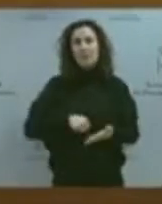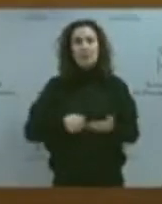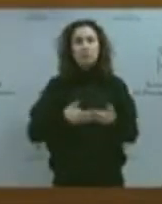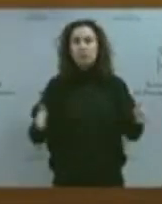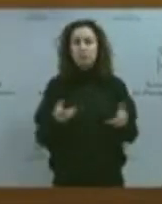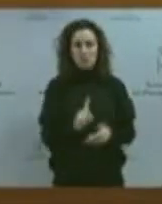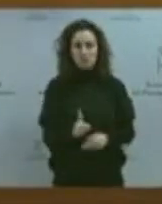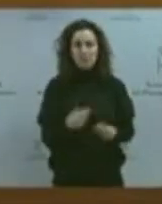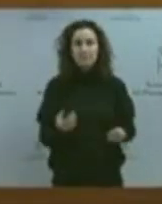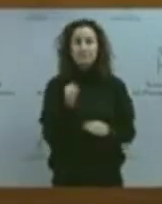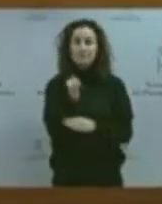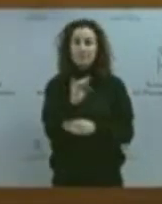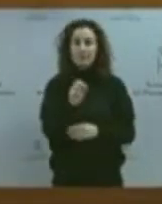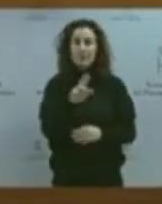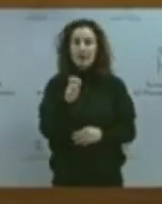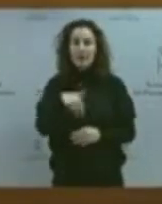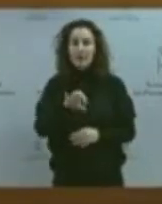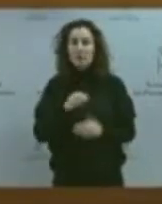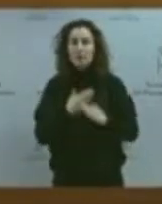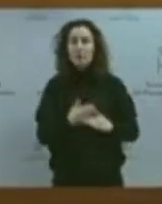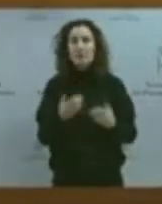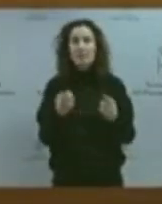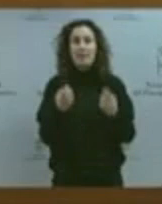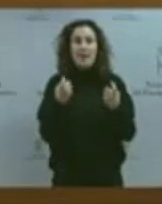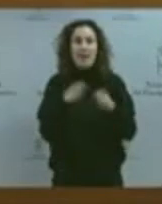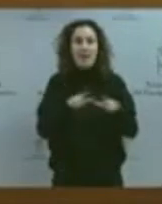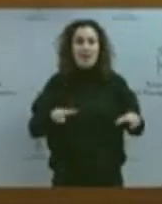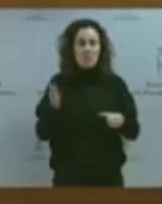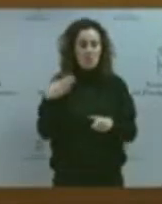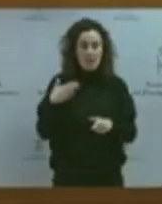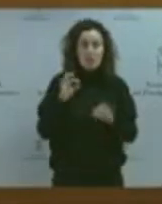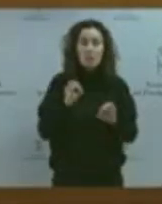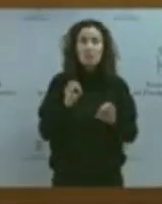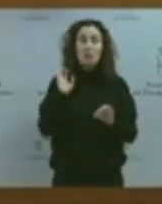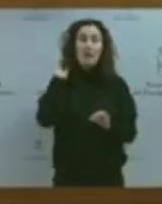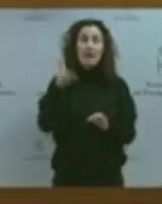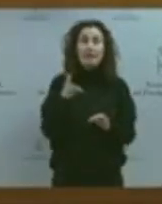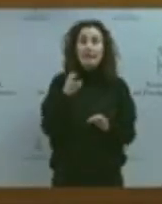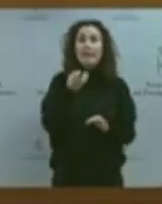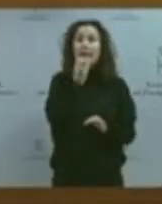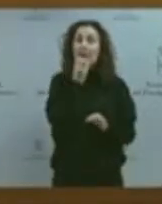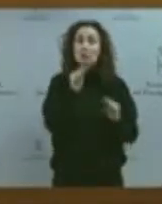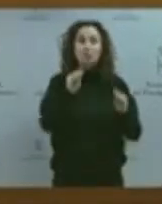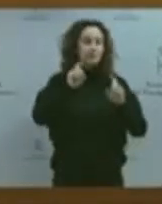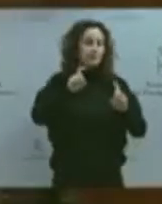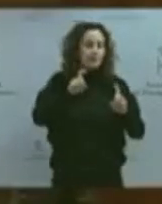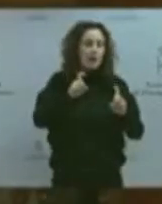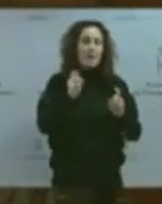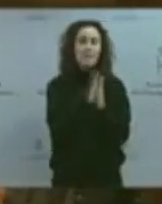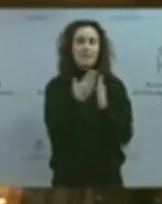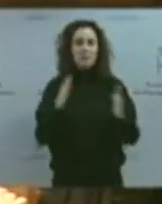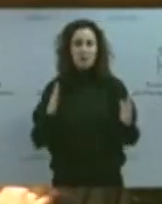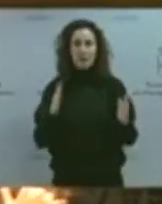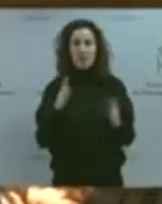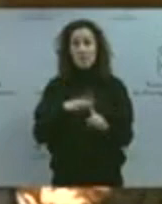suficientes, da clases de latín y griego en la biblioteca. Los institutos, sin poder pagar todavía facturas, no tienen ni seguros sociales. Algún